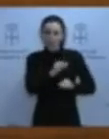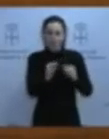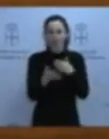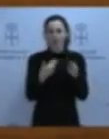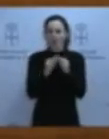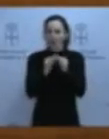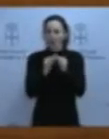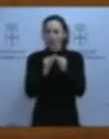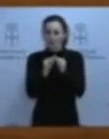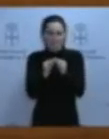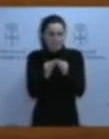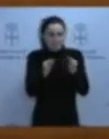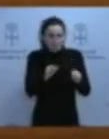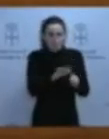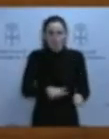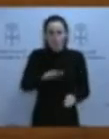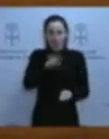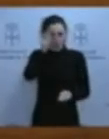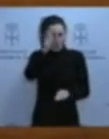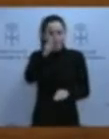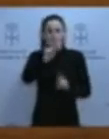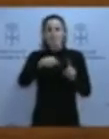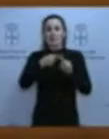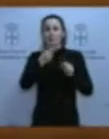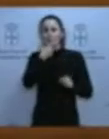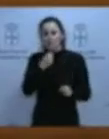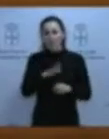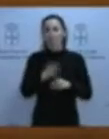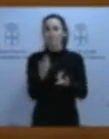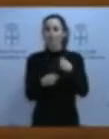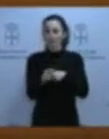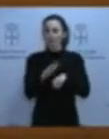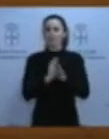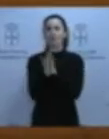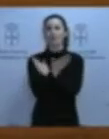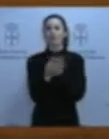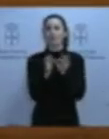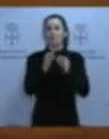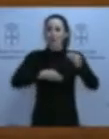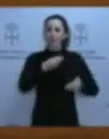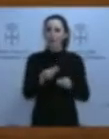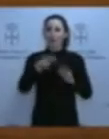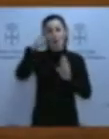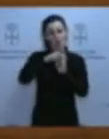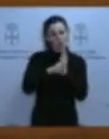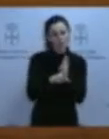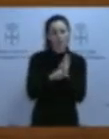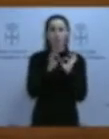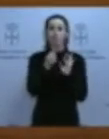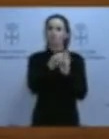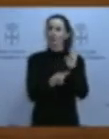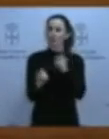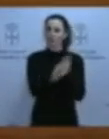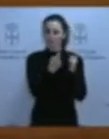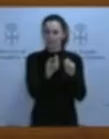las artesanas locales y comarcales, facilitándoles la venta de sus productos mediante el desarrollo también de las normativas que así sean precisas.